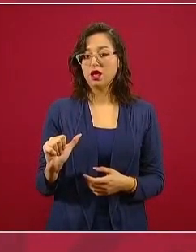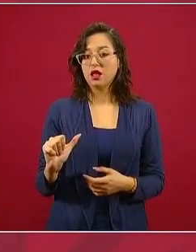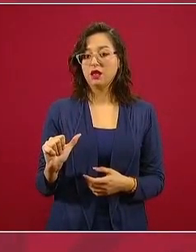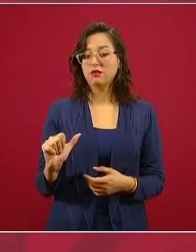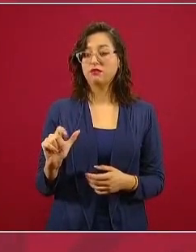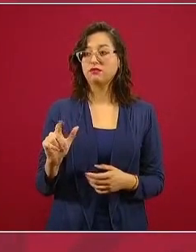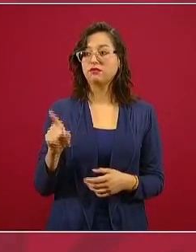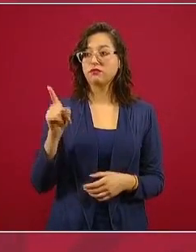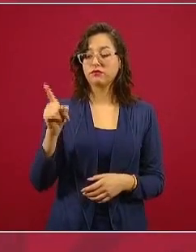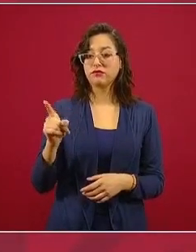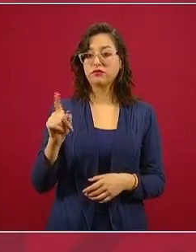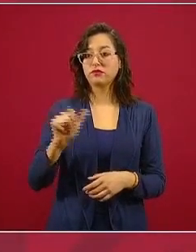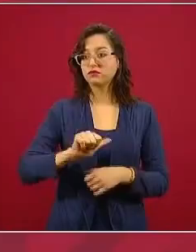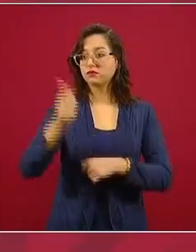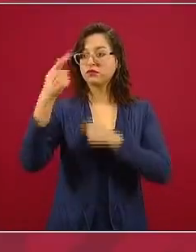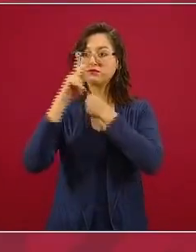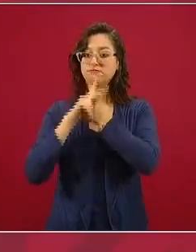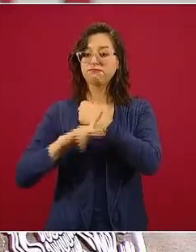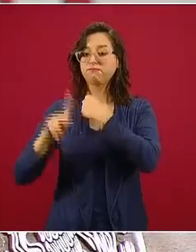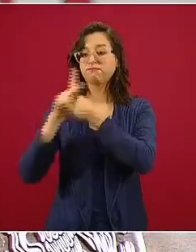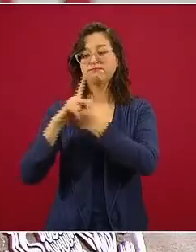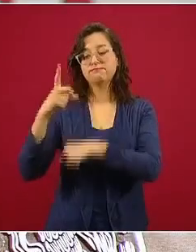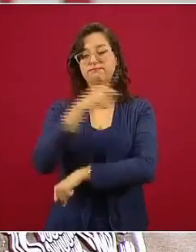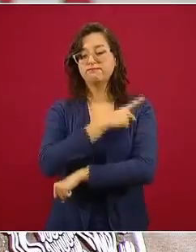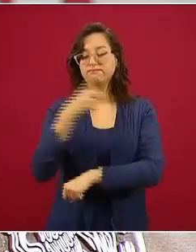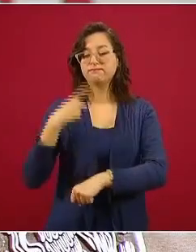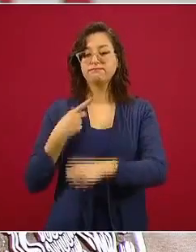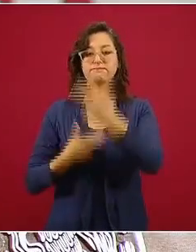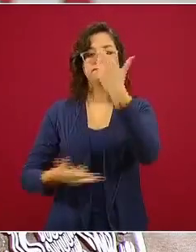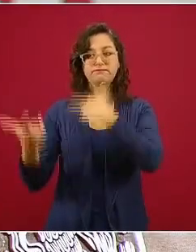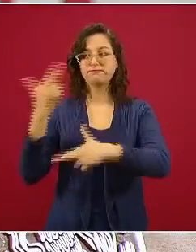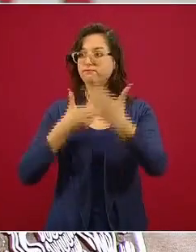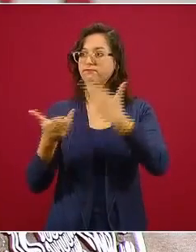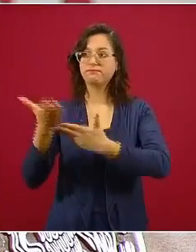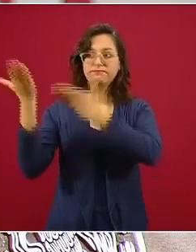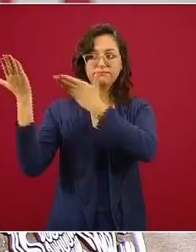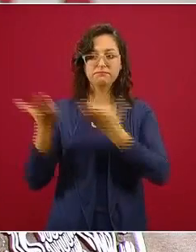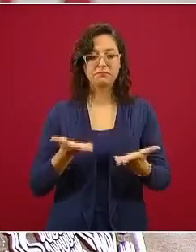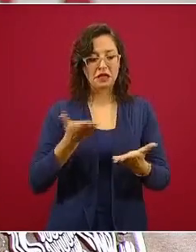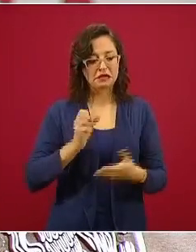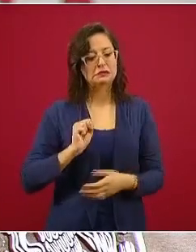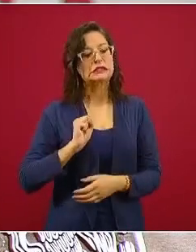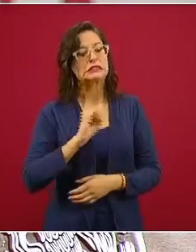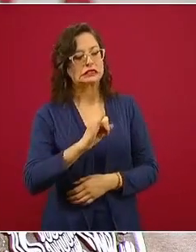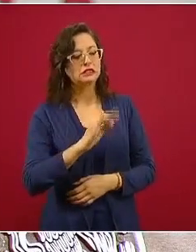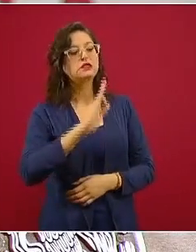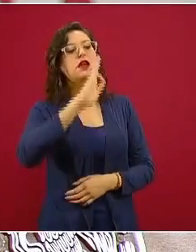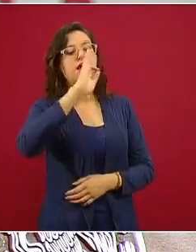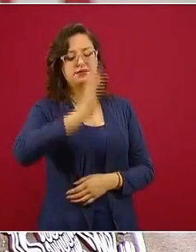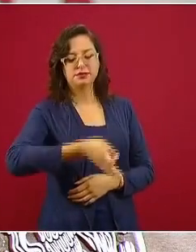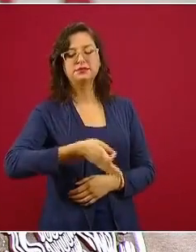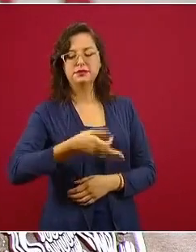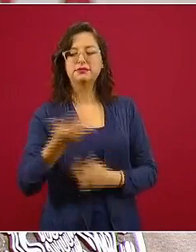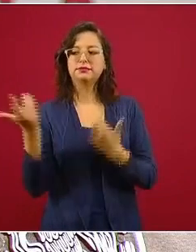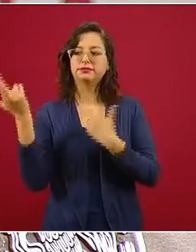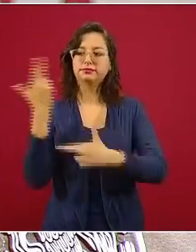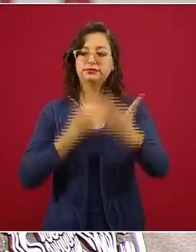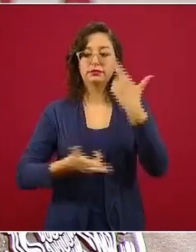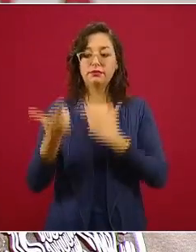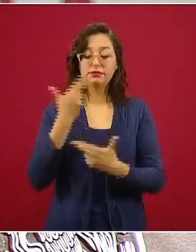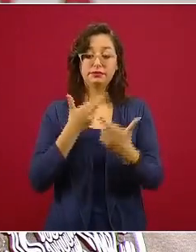y que está dispuesto, según las palabras del